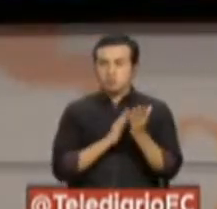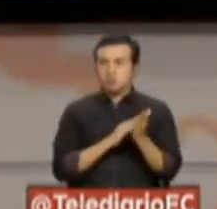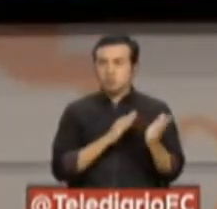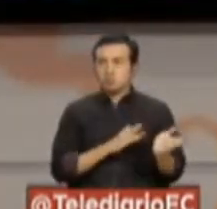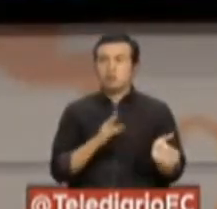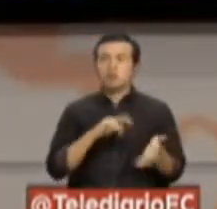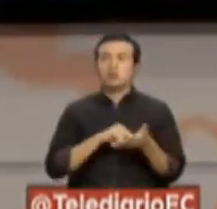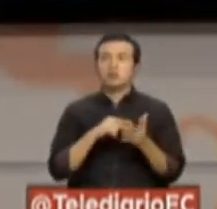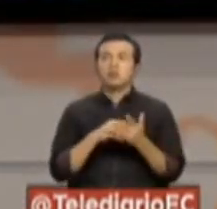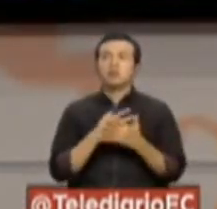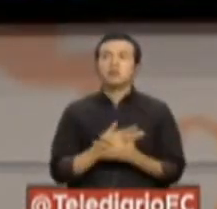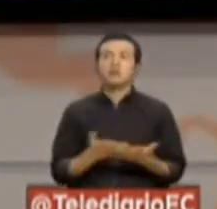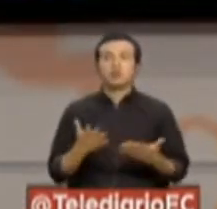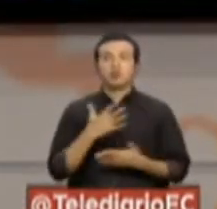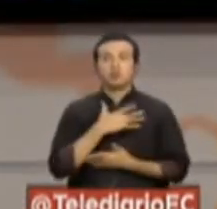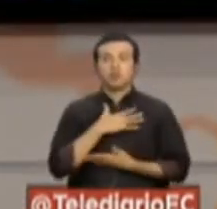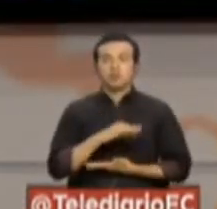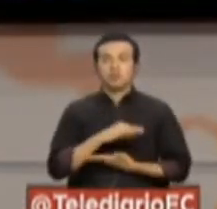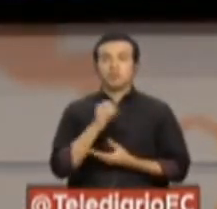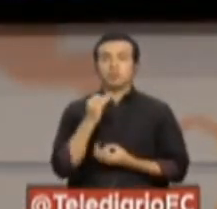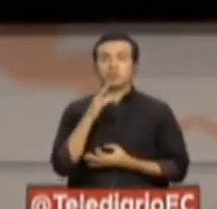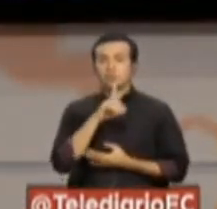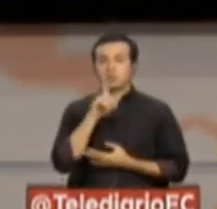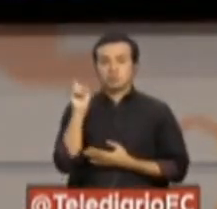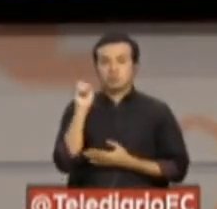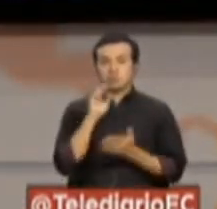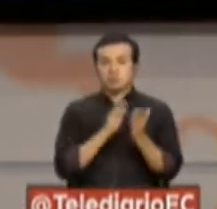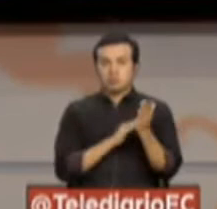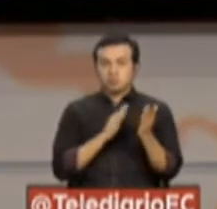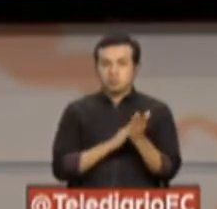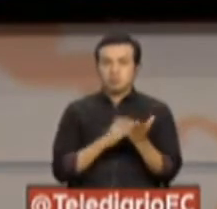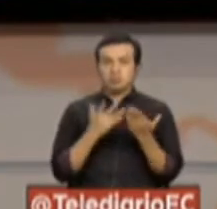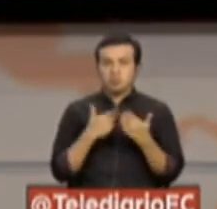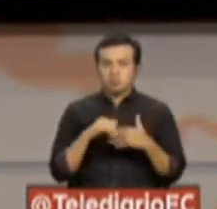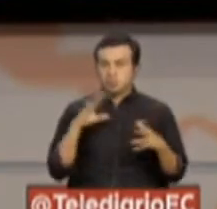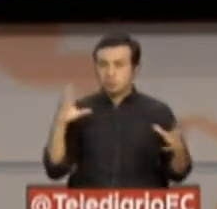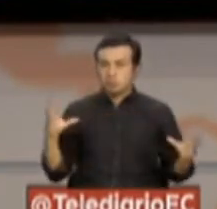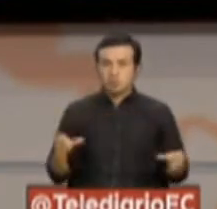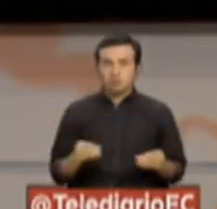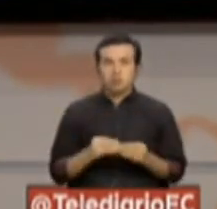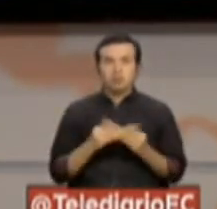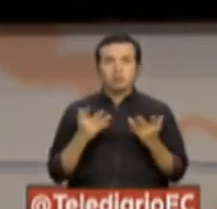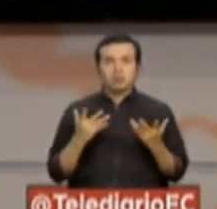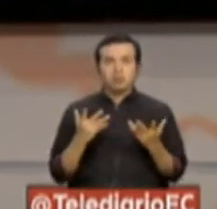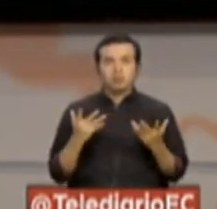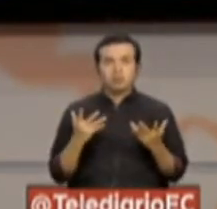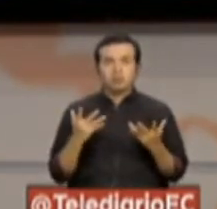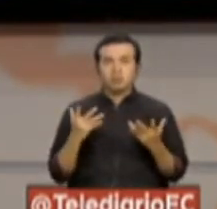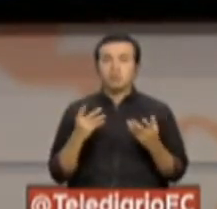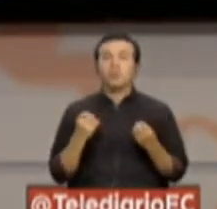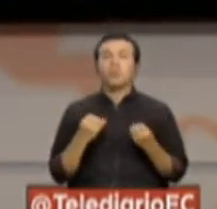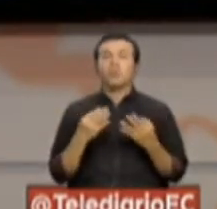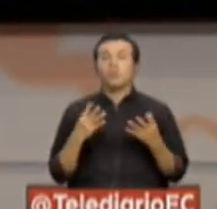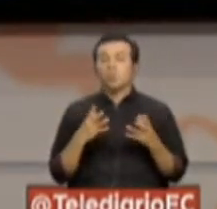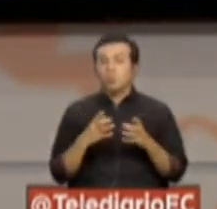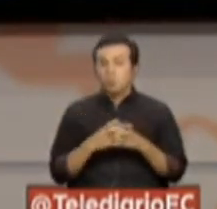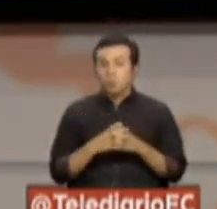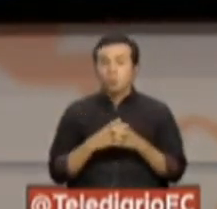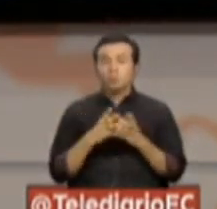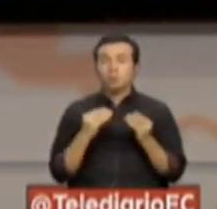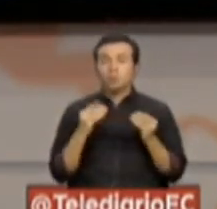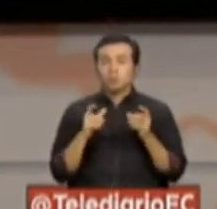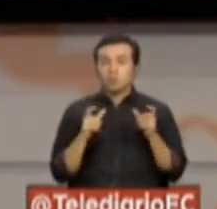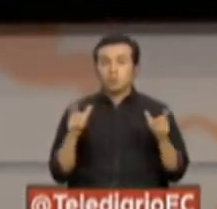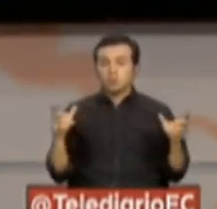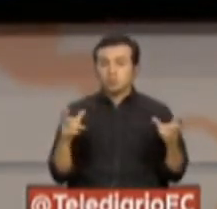que represento yo tiene 100 socios, por ejemplo. Entonces, en realidad el número de